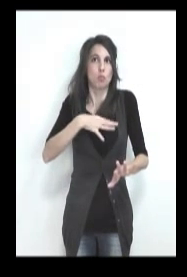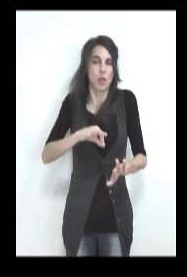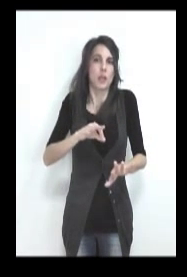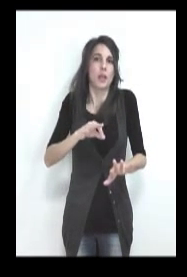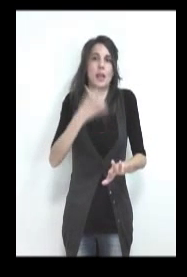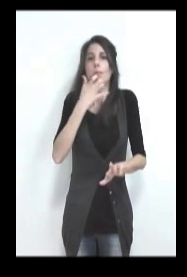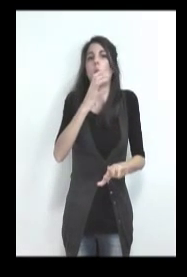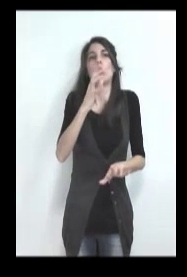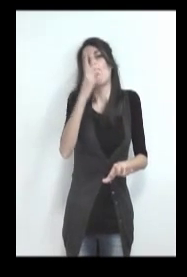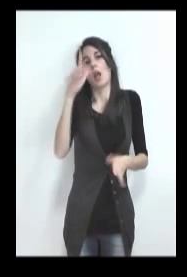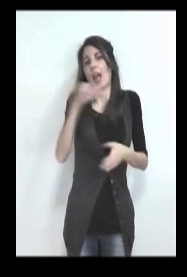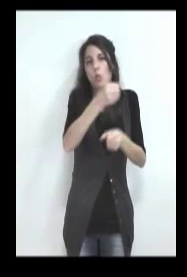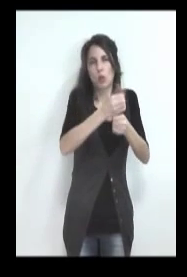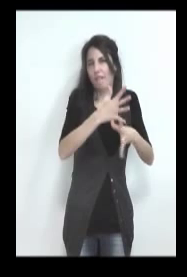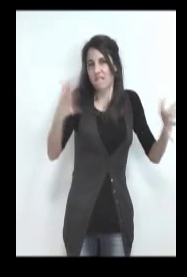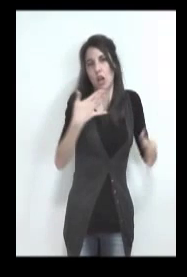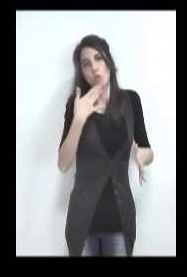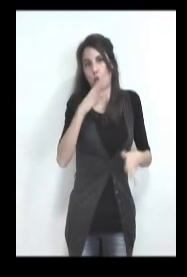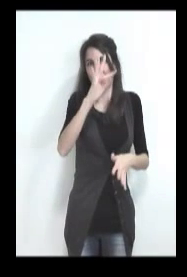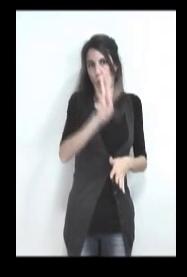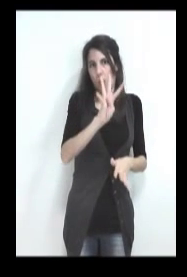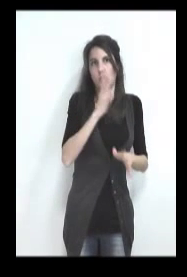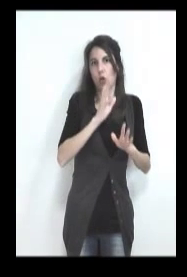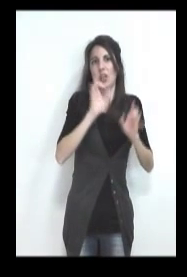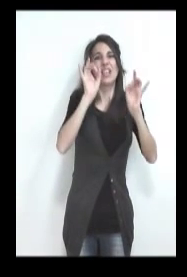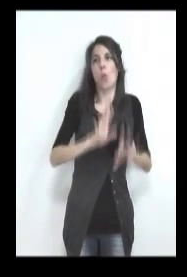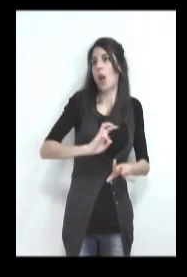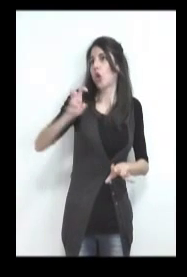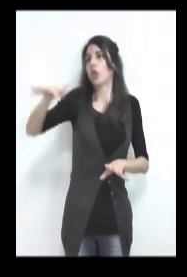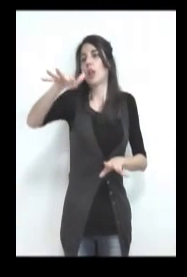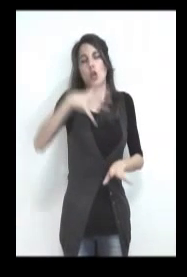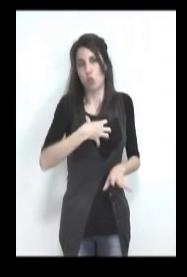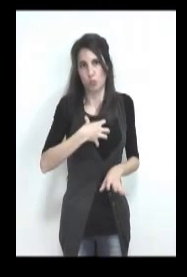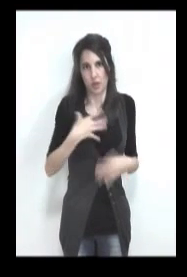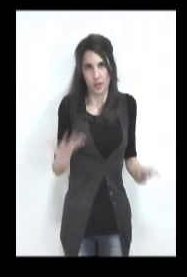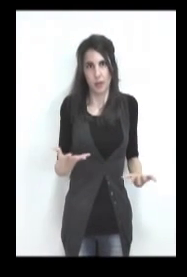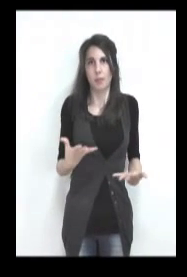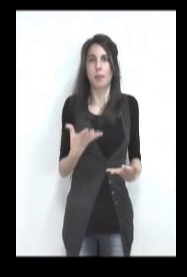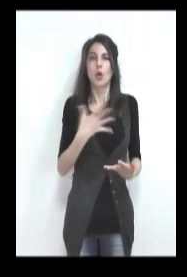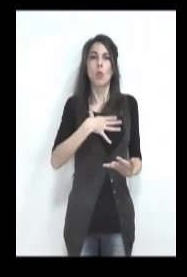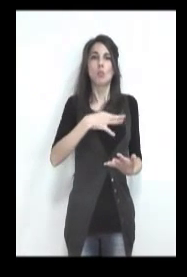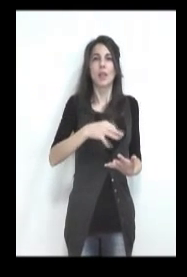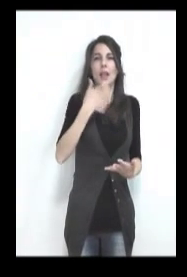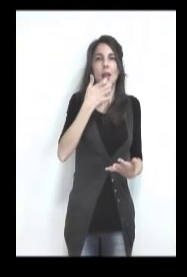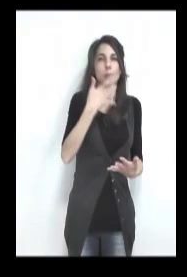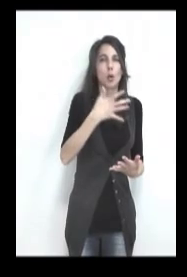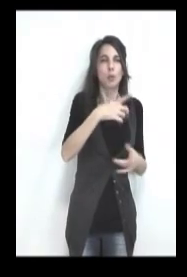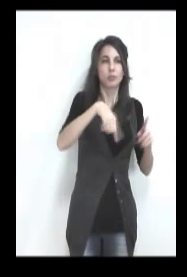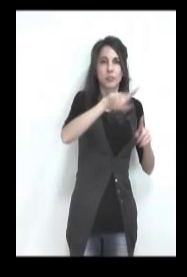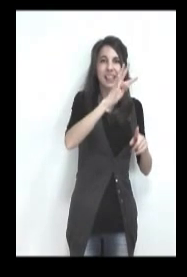una T4, que estén aquí, que estén, pero puede olvidarse tan fácilmente de todos sus usuarios, aunque esté en Burgos,